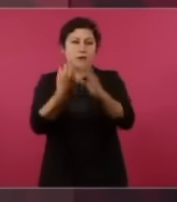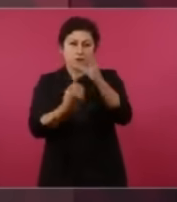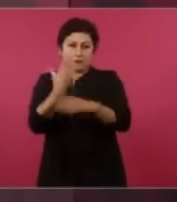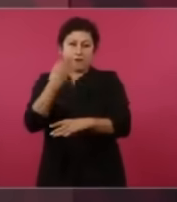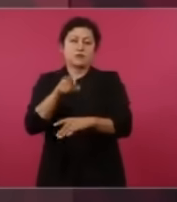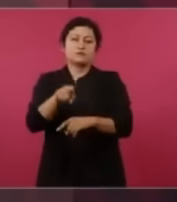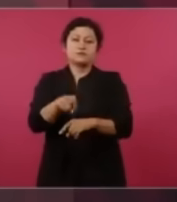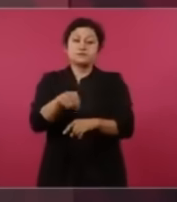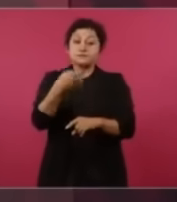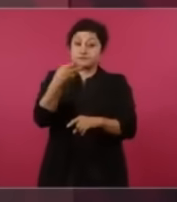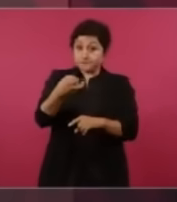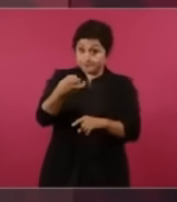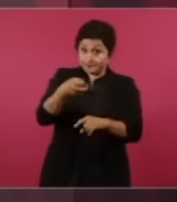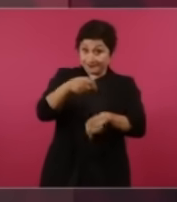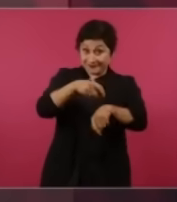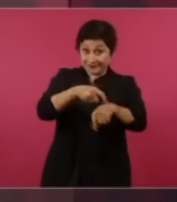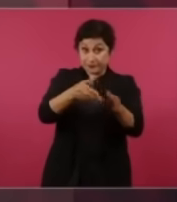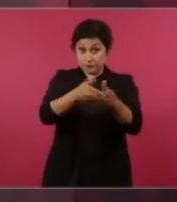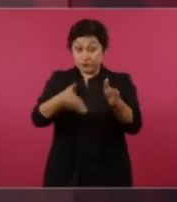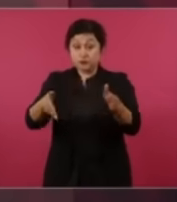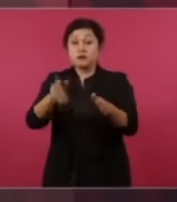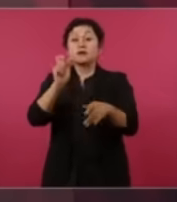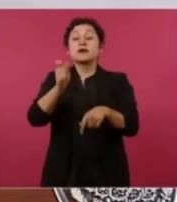fiscal, la